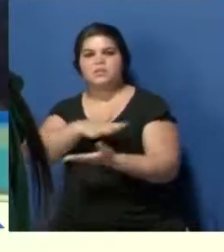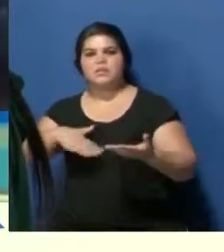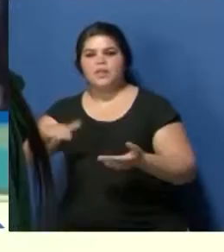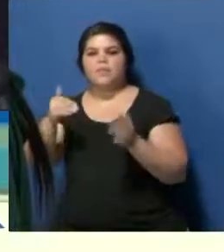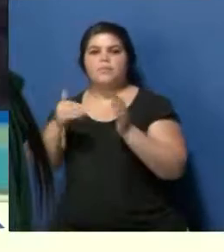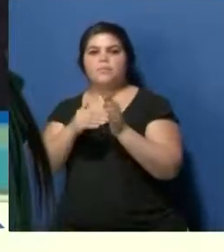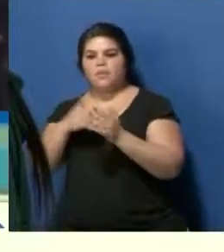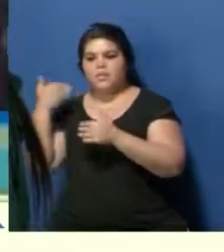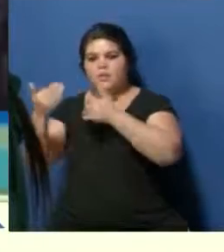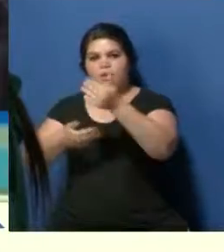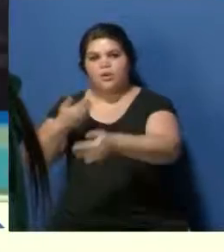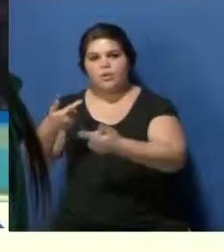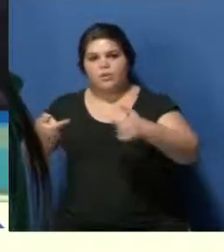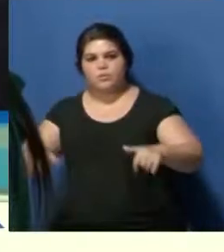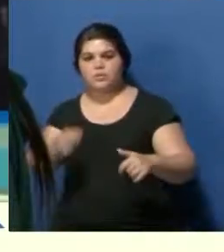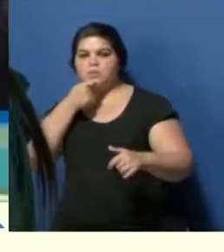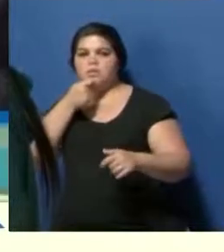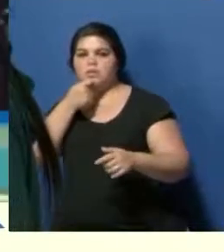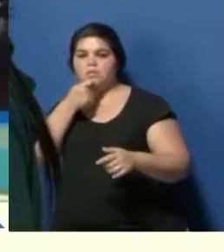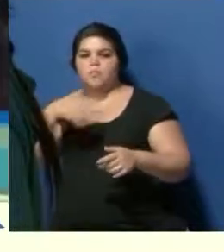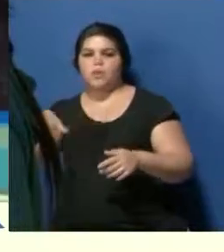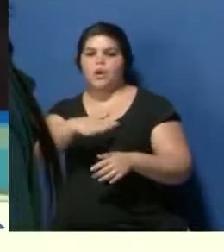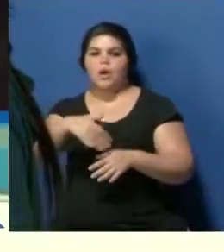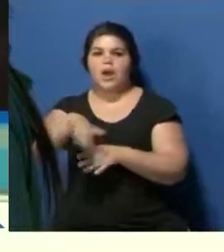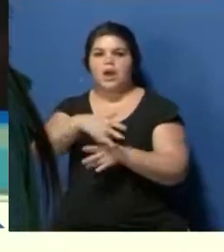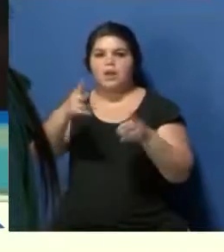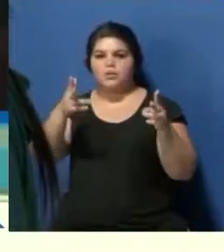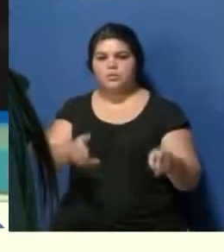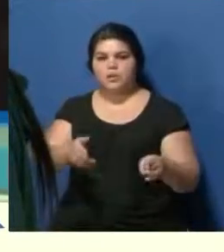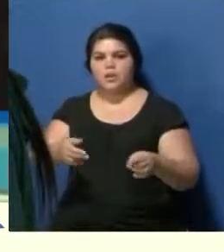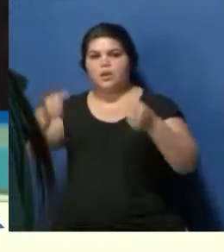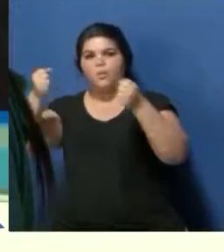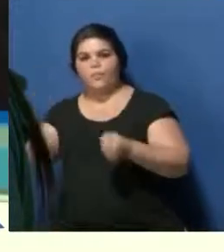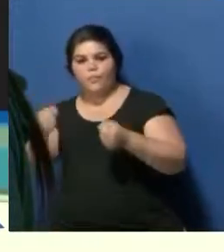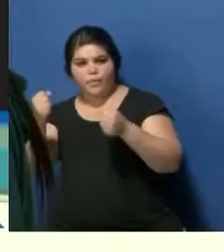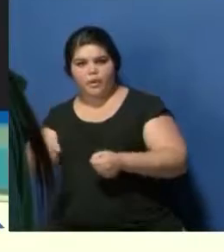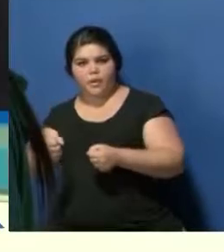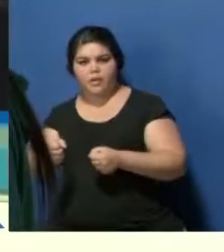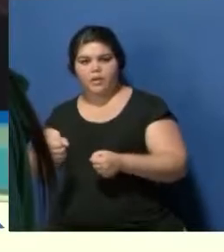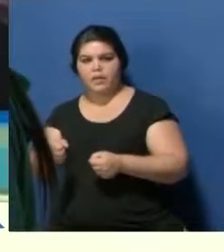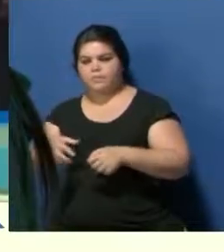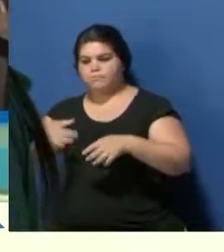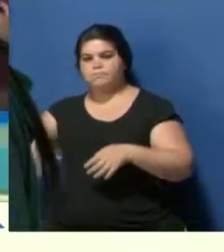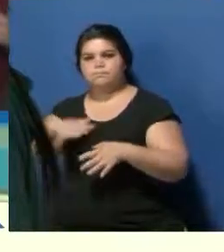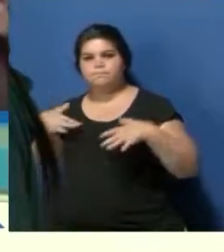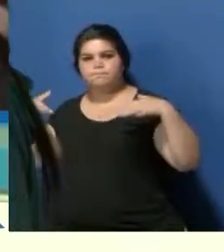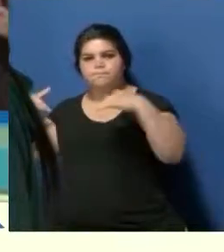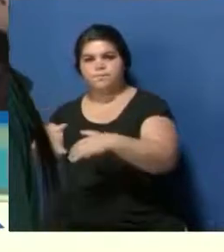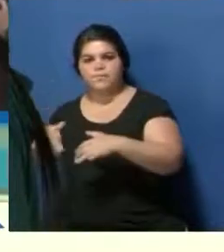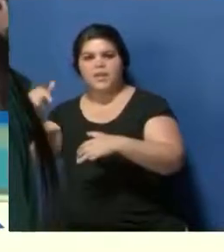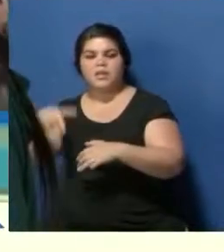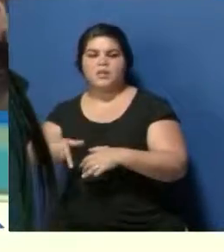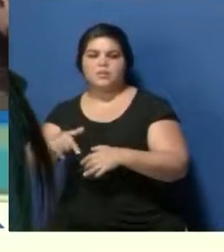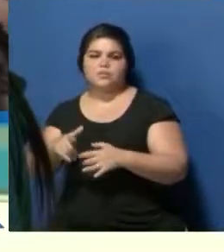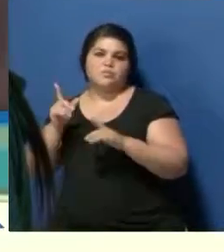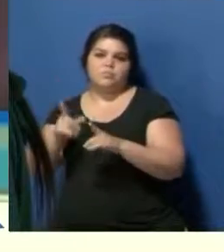van dando. Por ejemplo, cortar una calle, hacer una huelga, realizar un piquete, son parte del acervo político